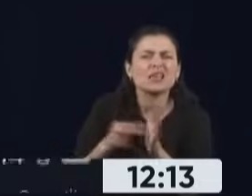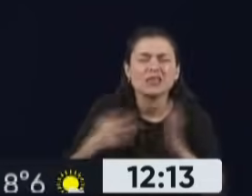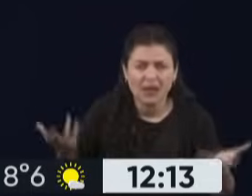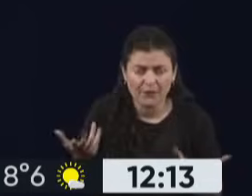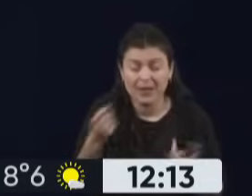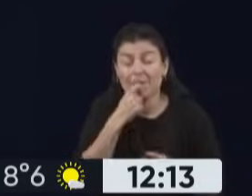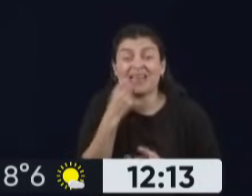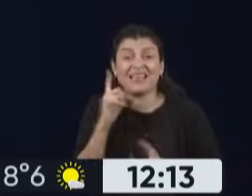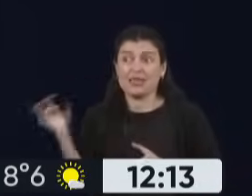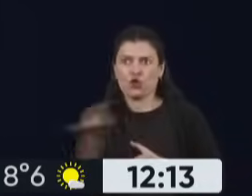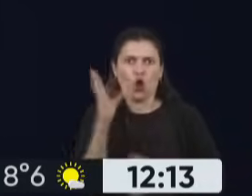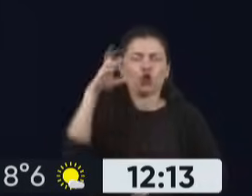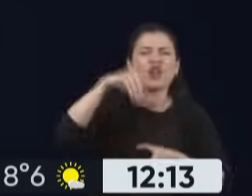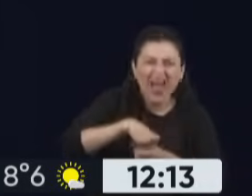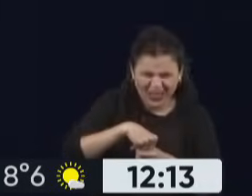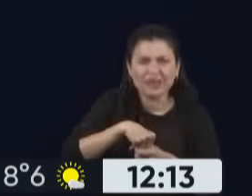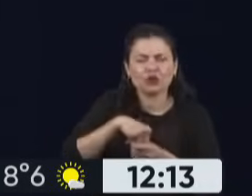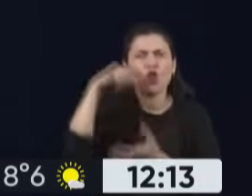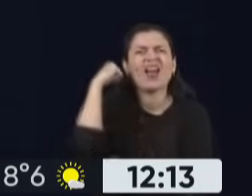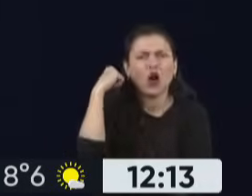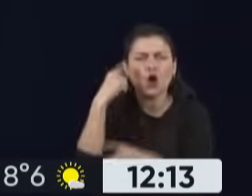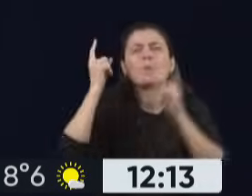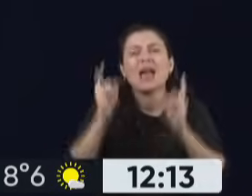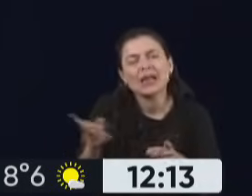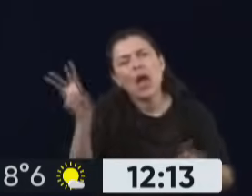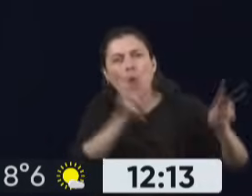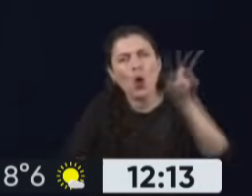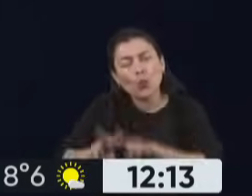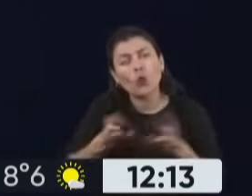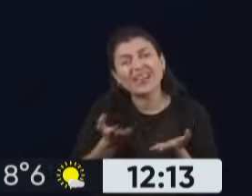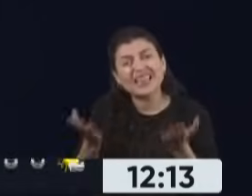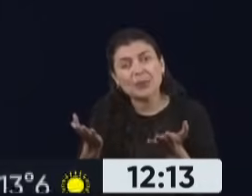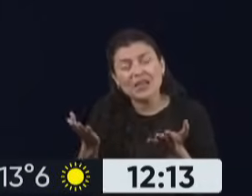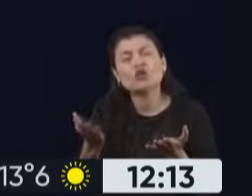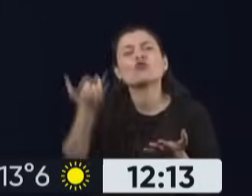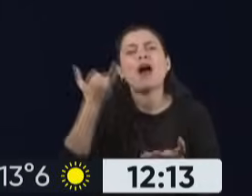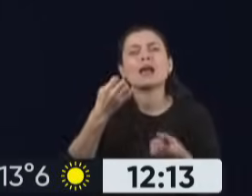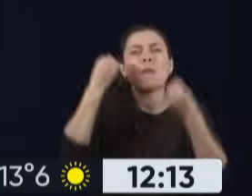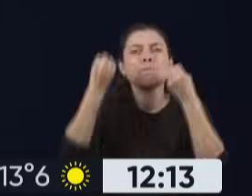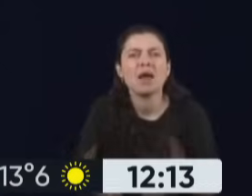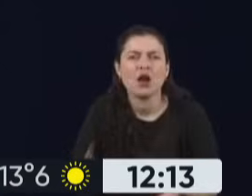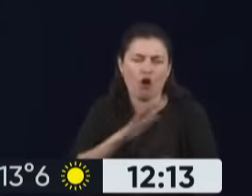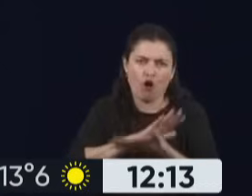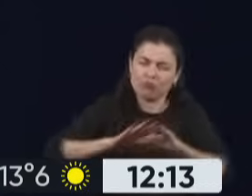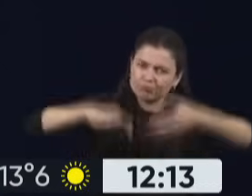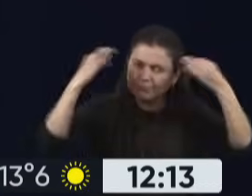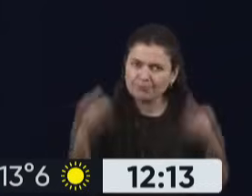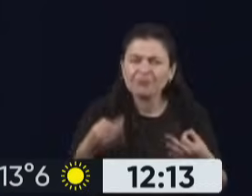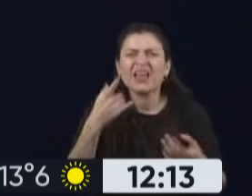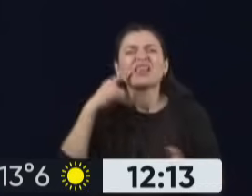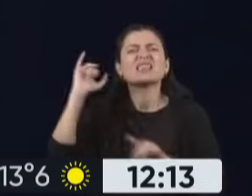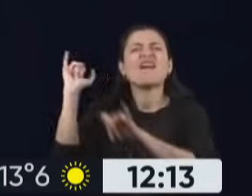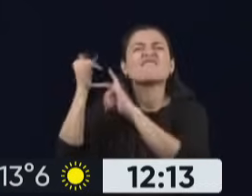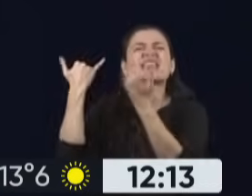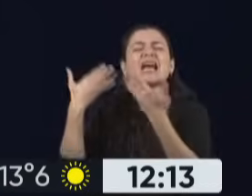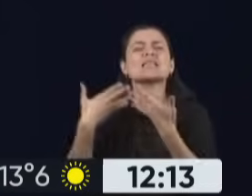todos incluidos en el sistema financiero, lograr una mejor calidad de esos servicios. Y el esquema de finanzas abiertas